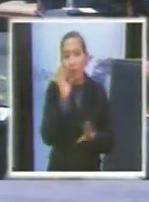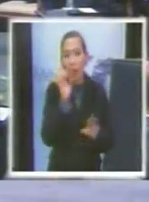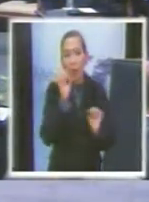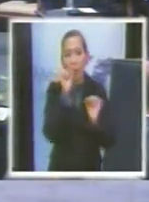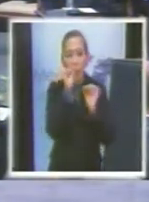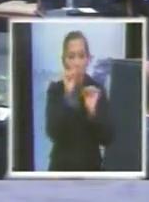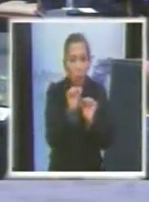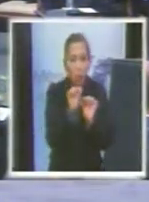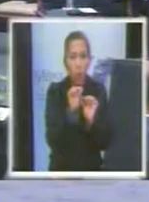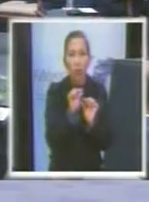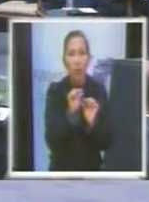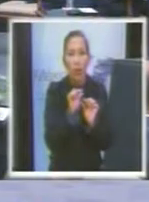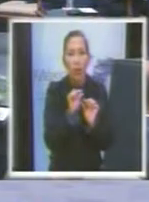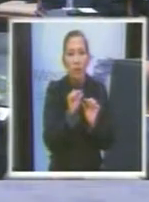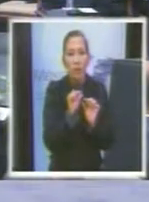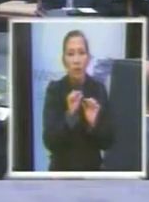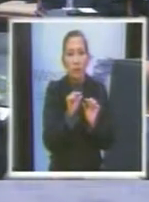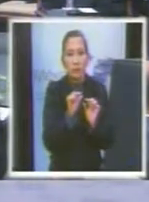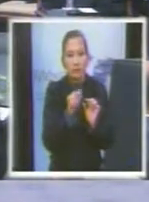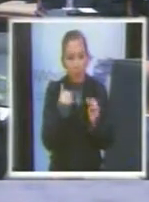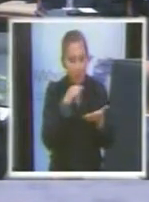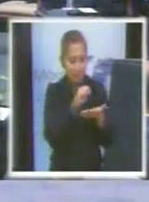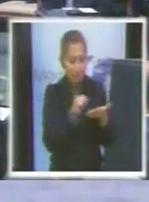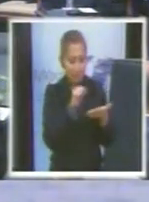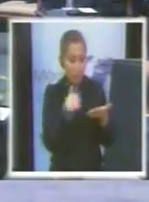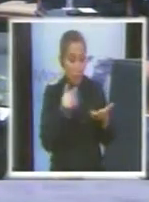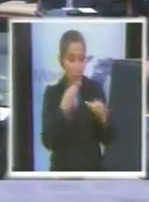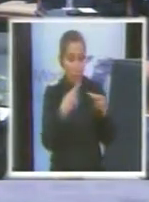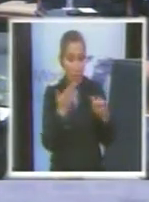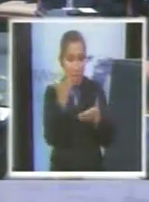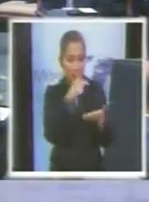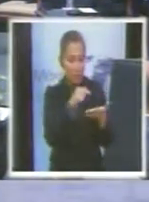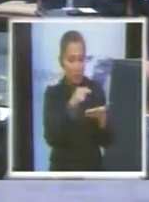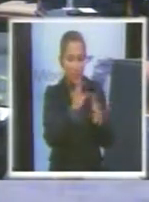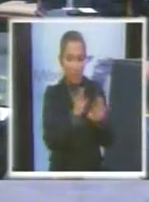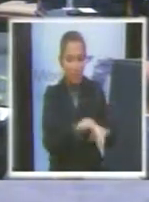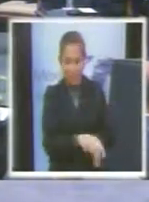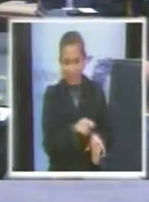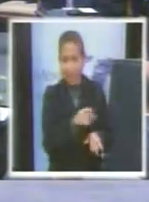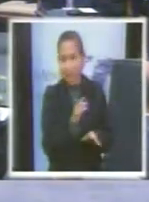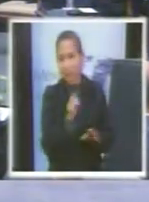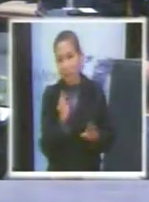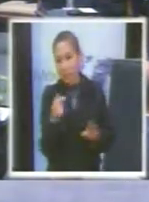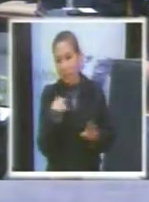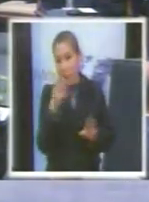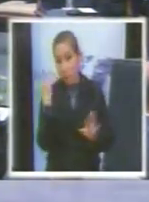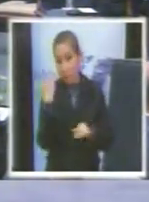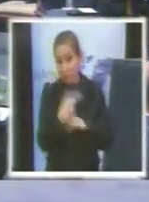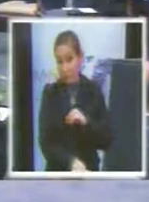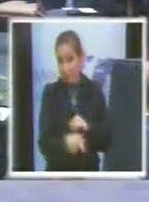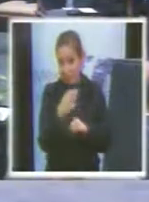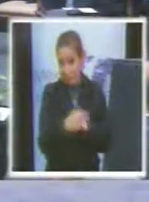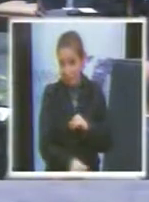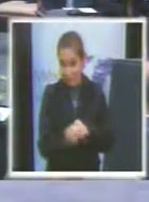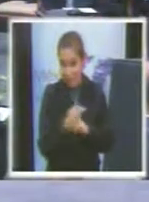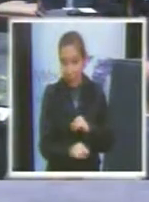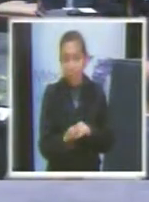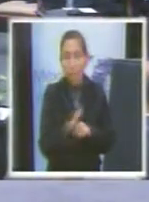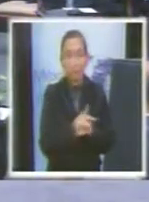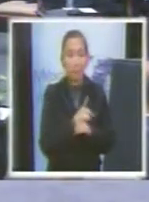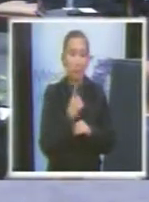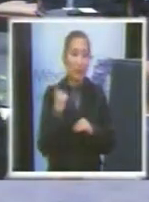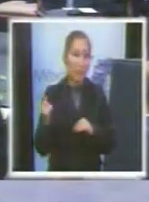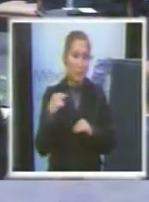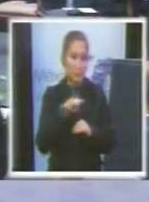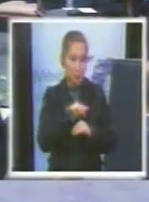poco del script que yo tenía preparado. Eso desde luego es un gran riesgo, porque